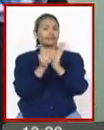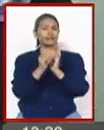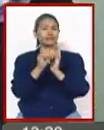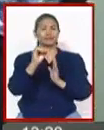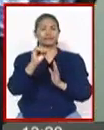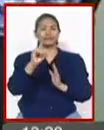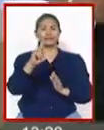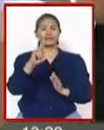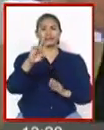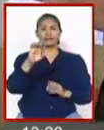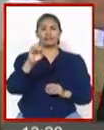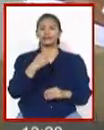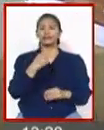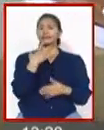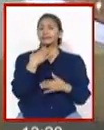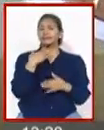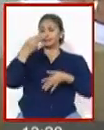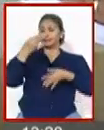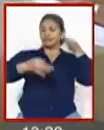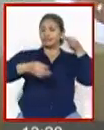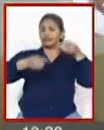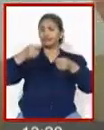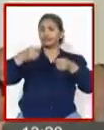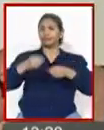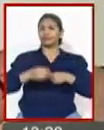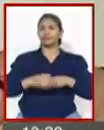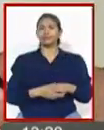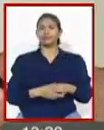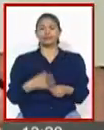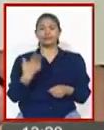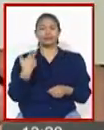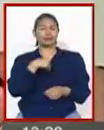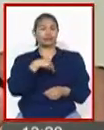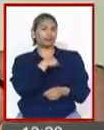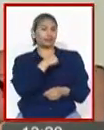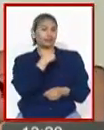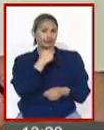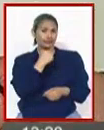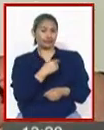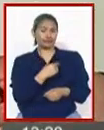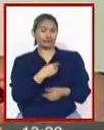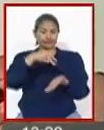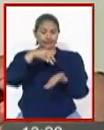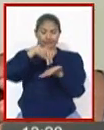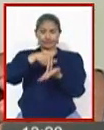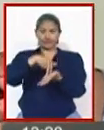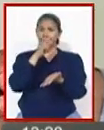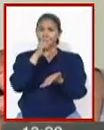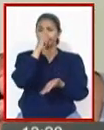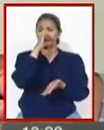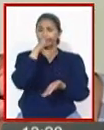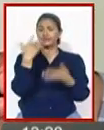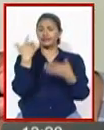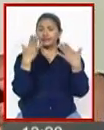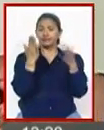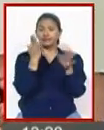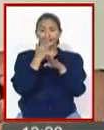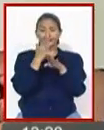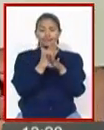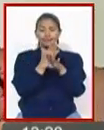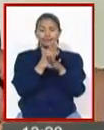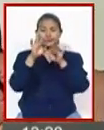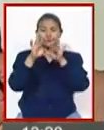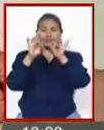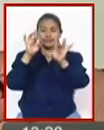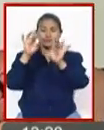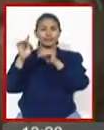Ewes Oliva, firme candidato al Tribunal Supremo de Justicia. Nosotros, si estamos como firmes candidatos, hemos sido sometidos a un proceso de